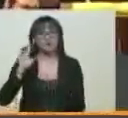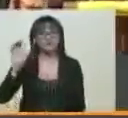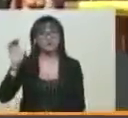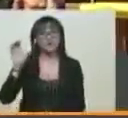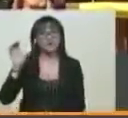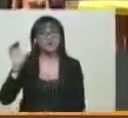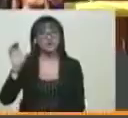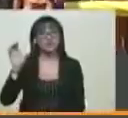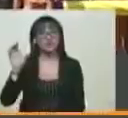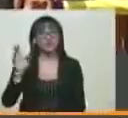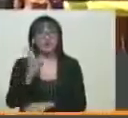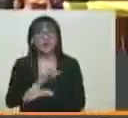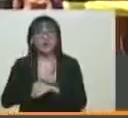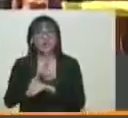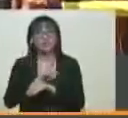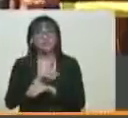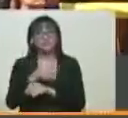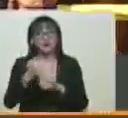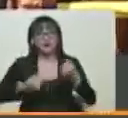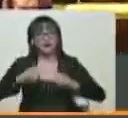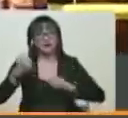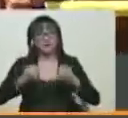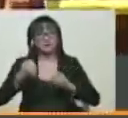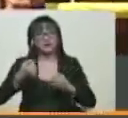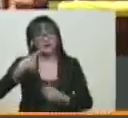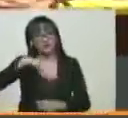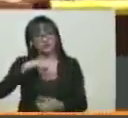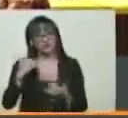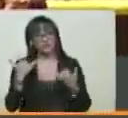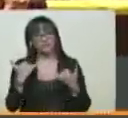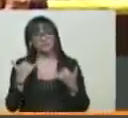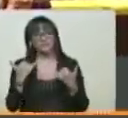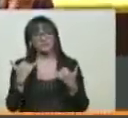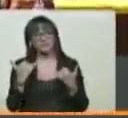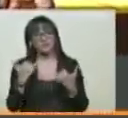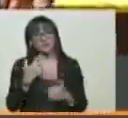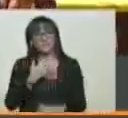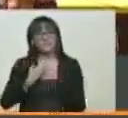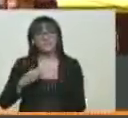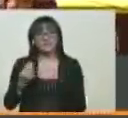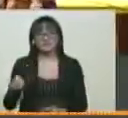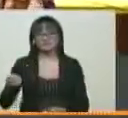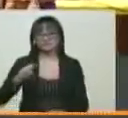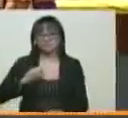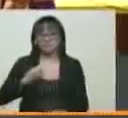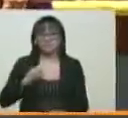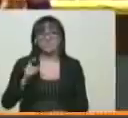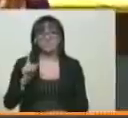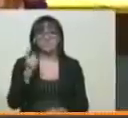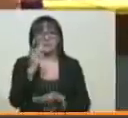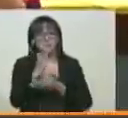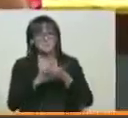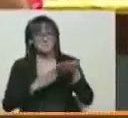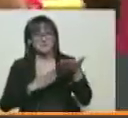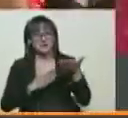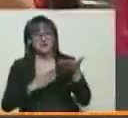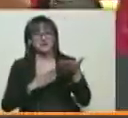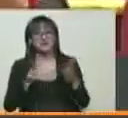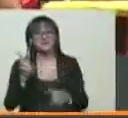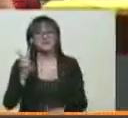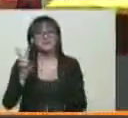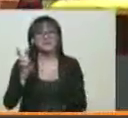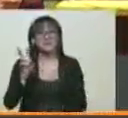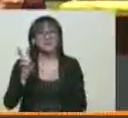pero quienes usan la carretera somos nosotros, y el presidente ya nos dio la primera parte y el